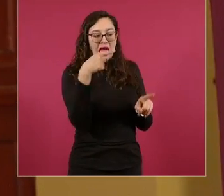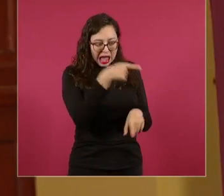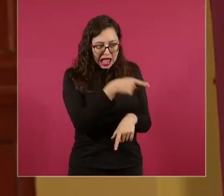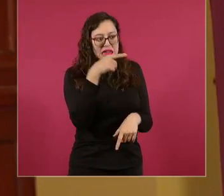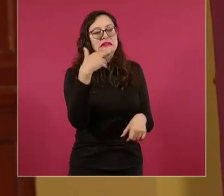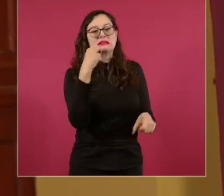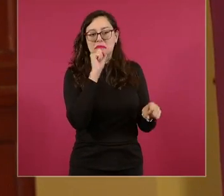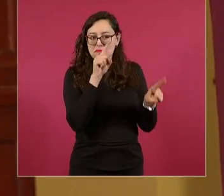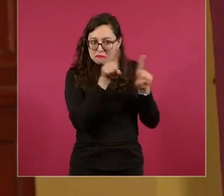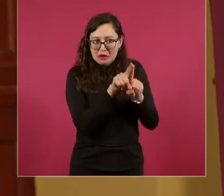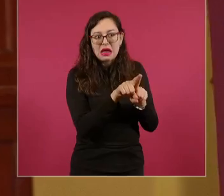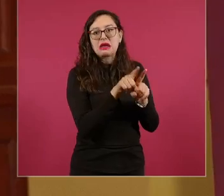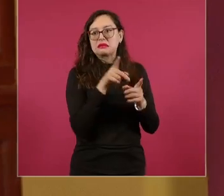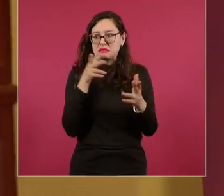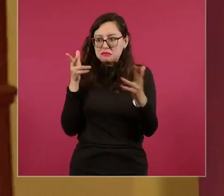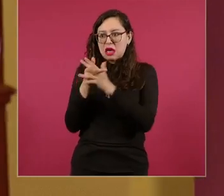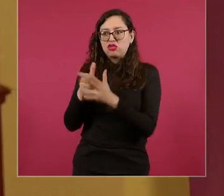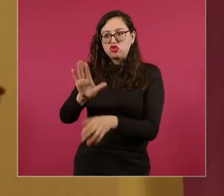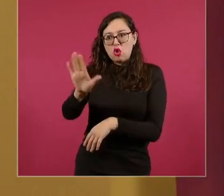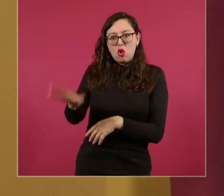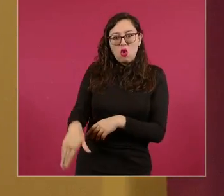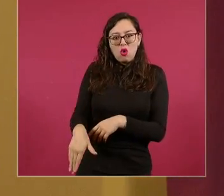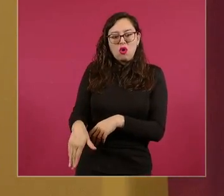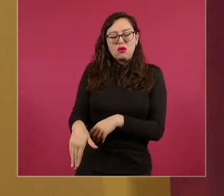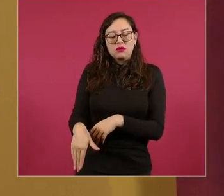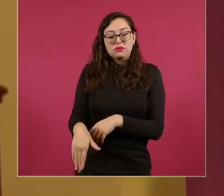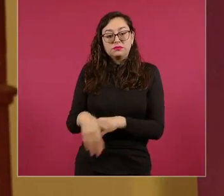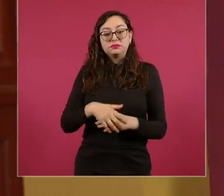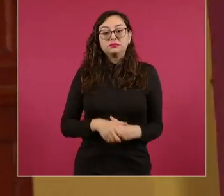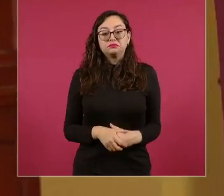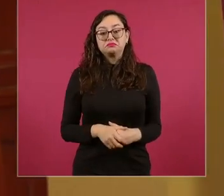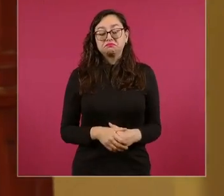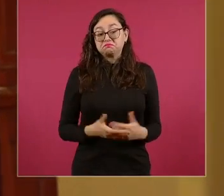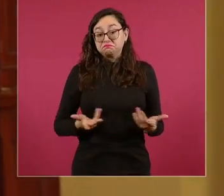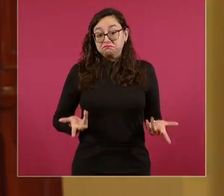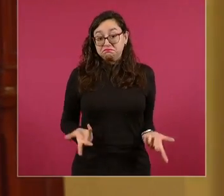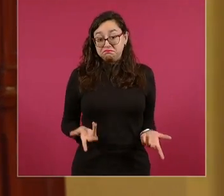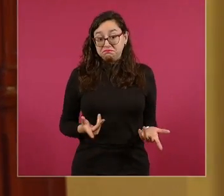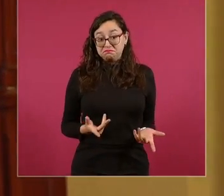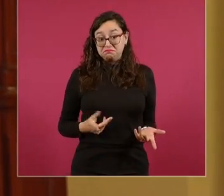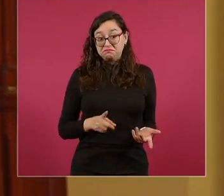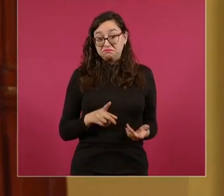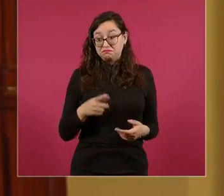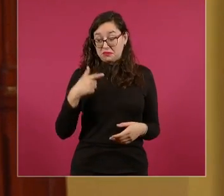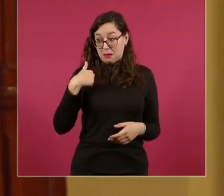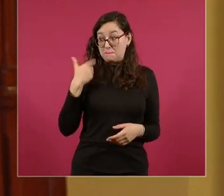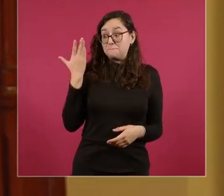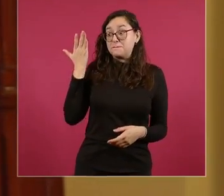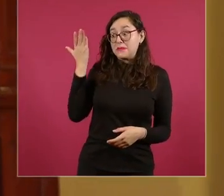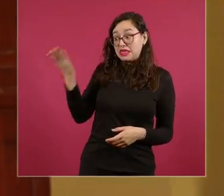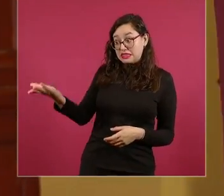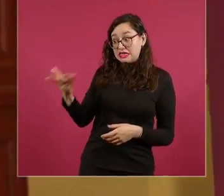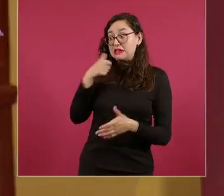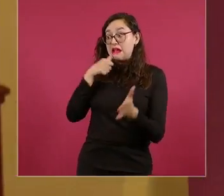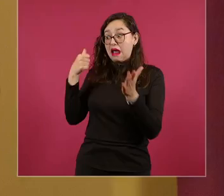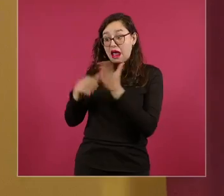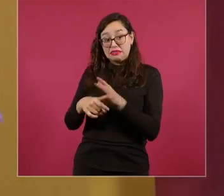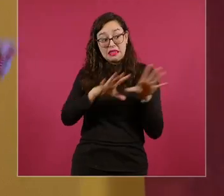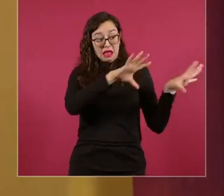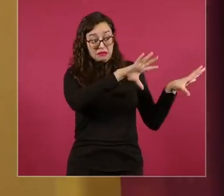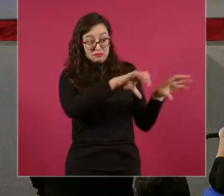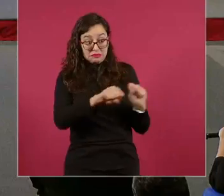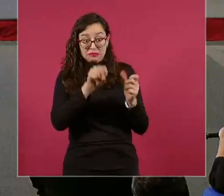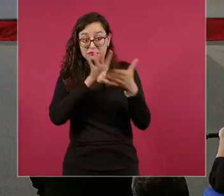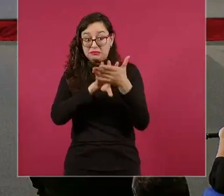responsabilidad. Para el 5 de enero, o sea, un día después, el juez quinto del